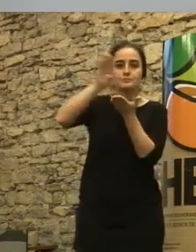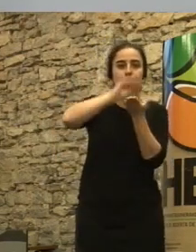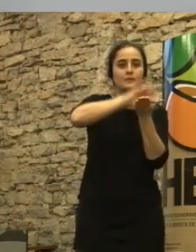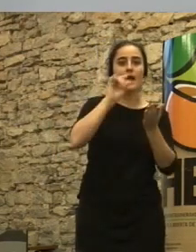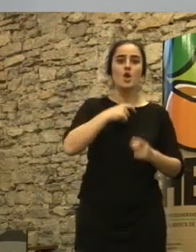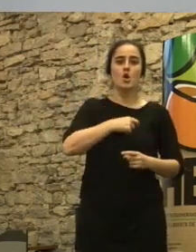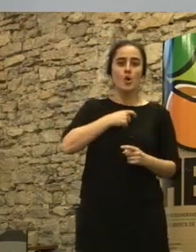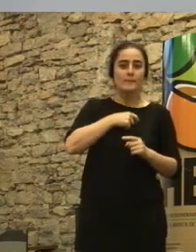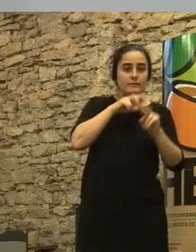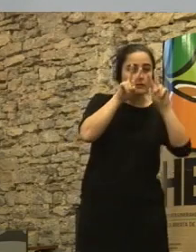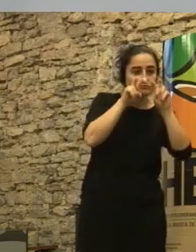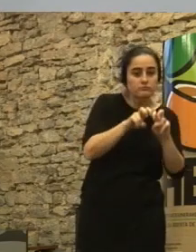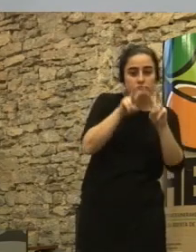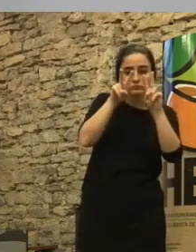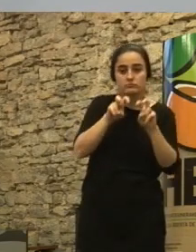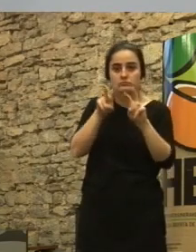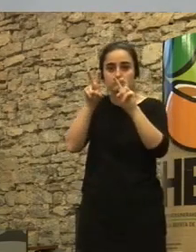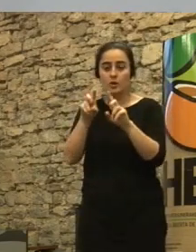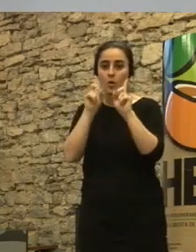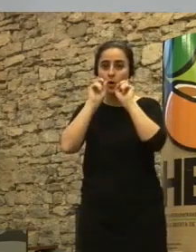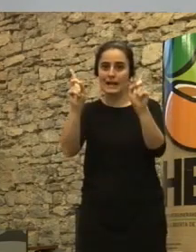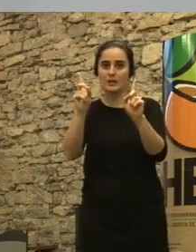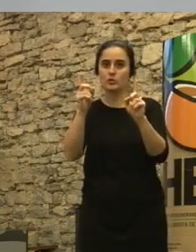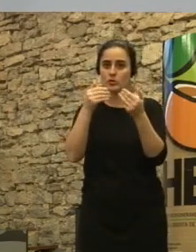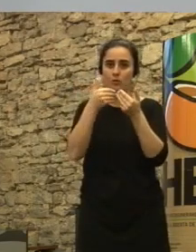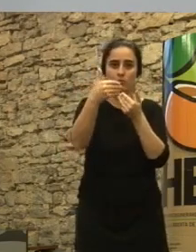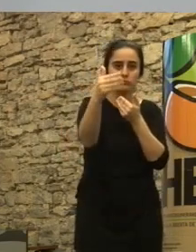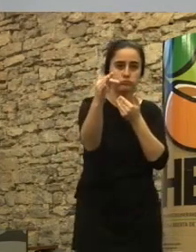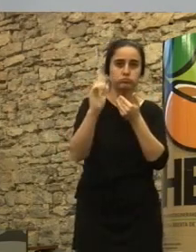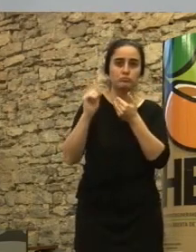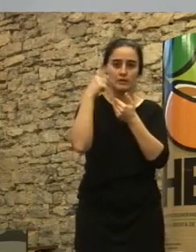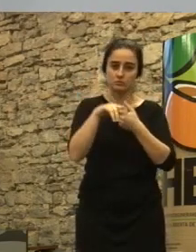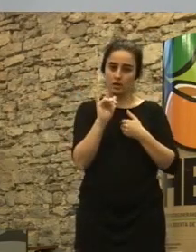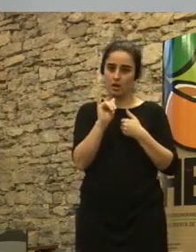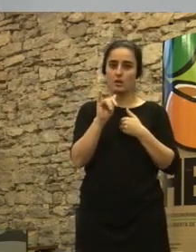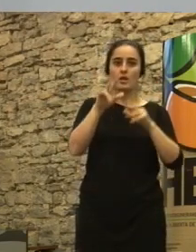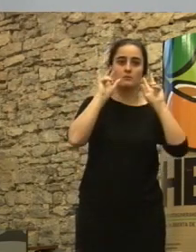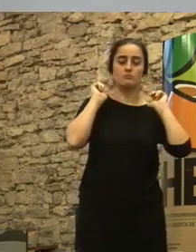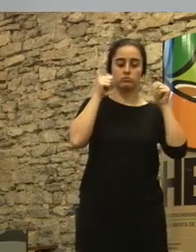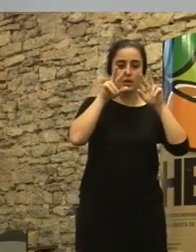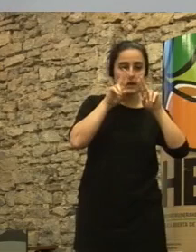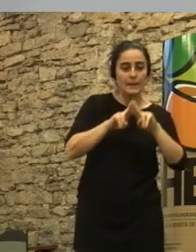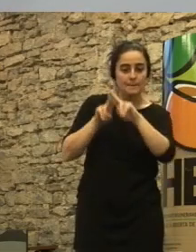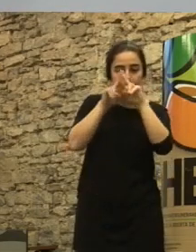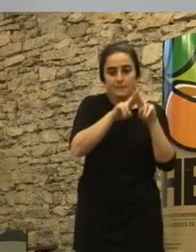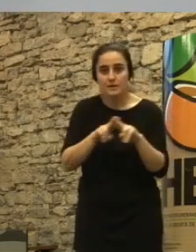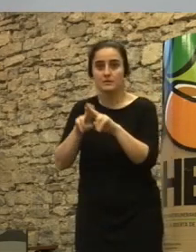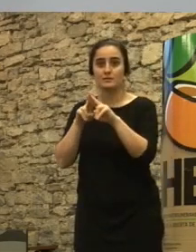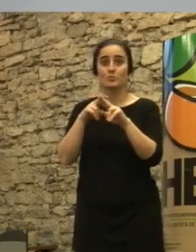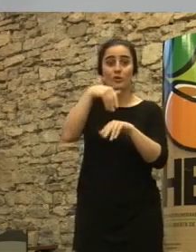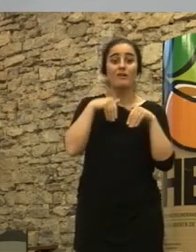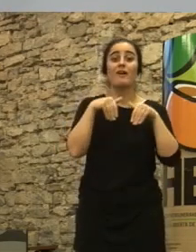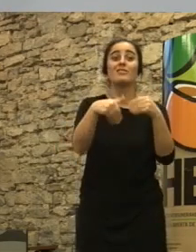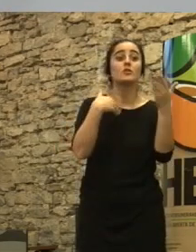analiza, coge los casos más prometedores y empieza a investigar. Aún antes de hablar con el candidato, vamos